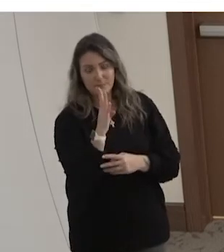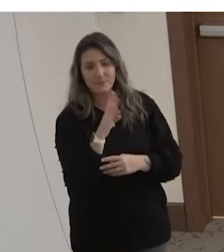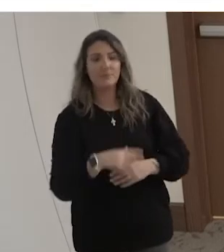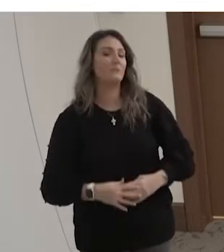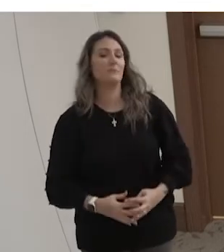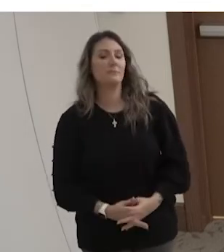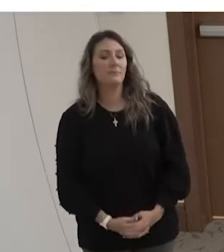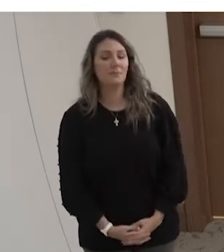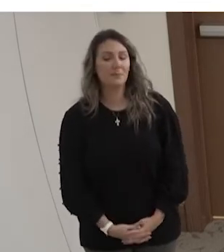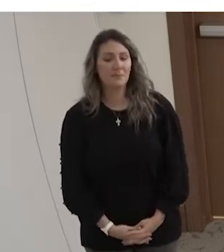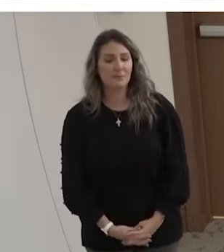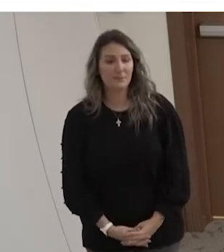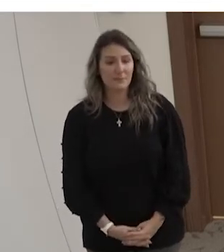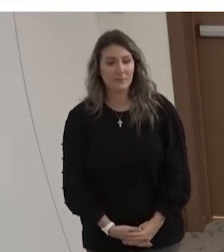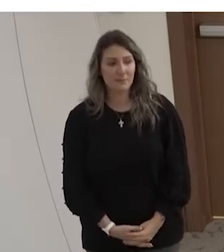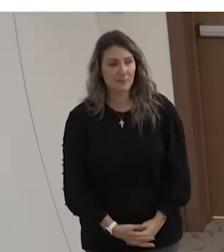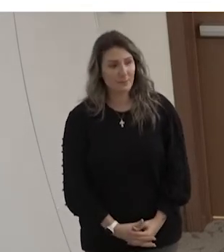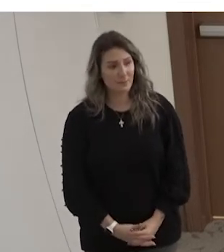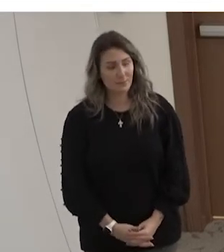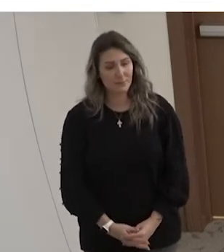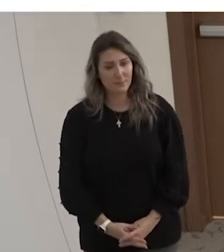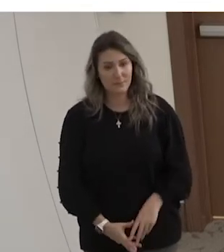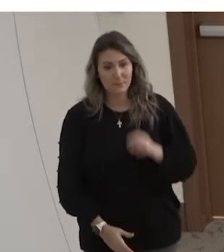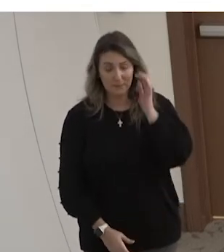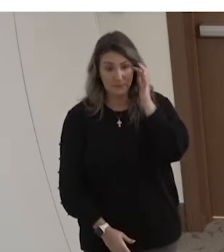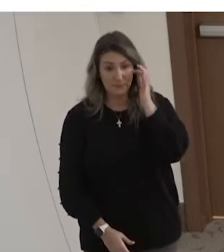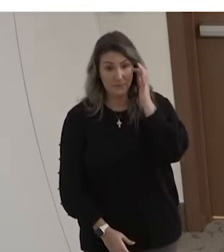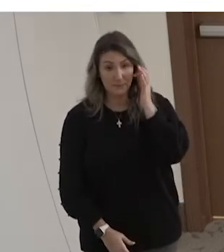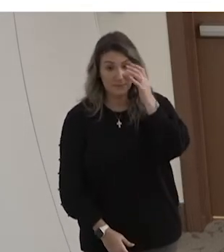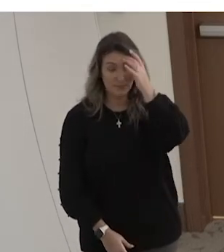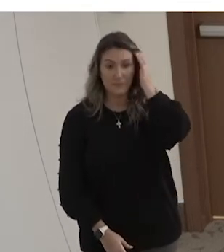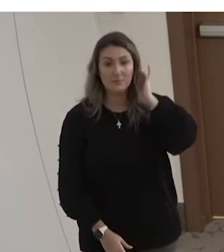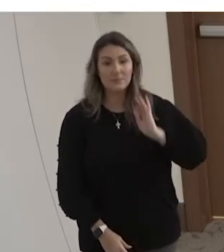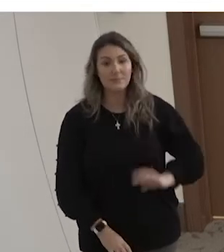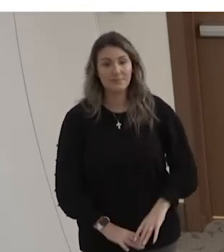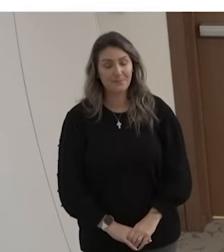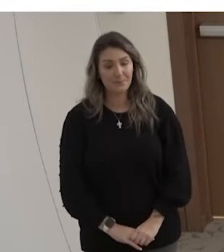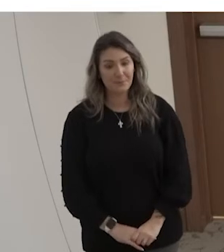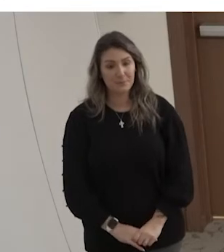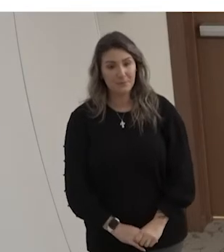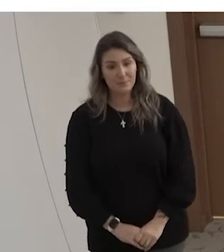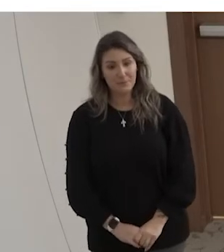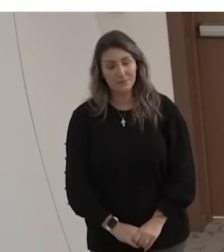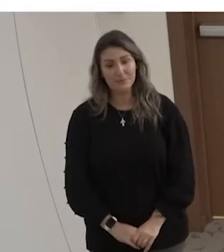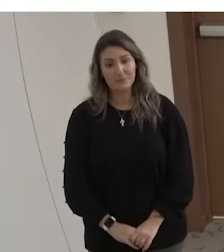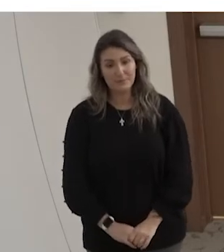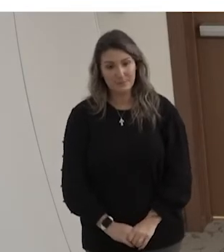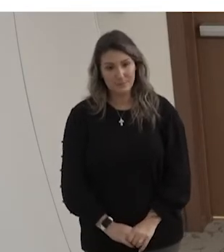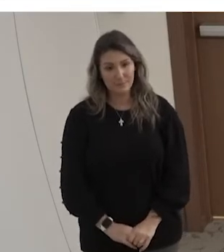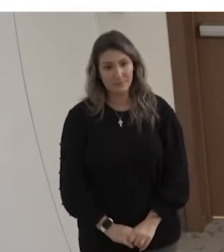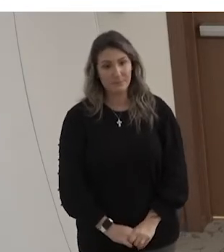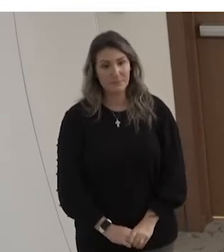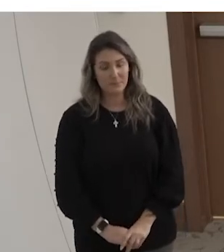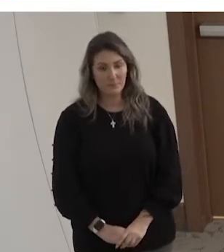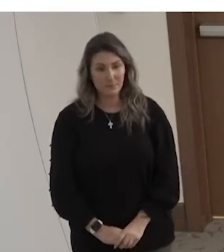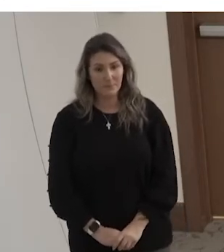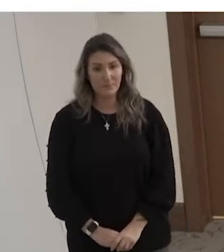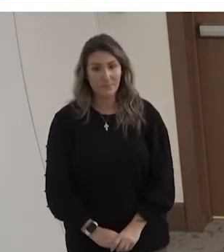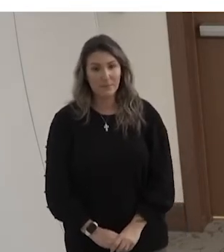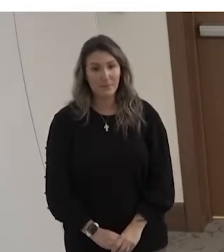síntomas más comunes han sido dolor en el brazo, muy poca fiebre